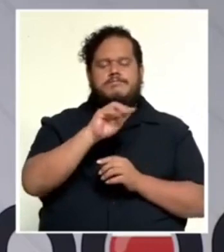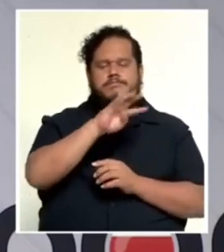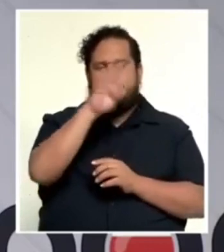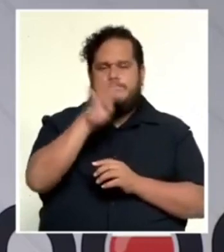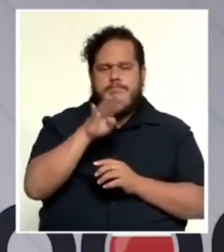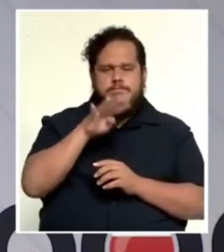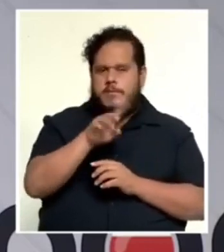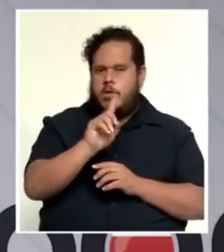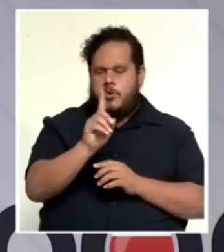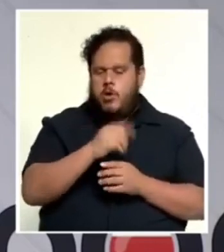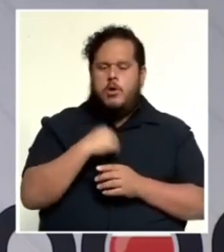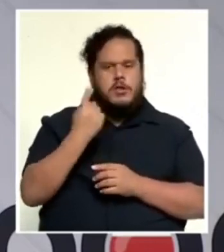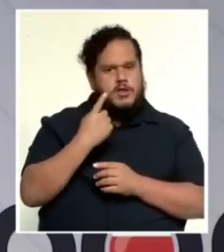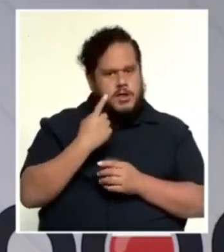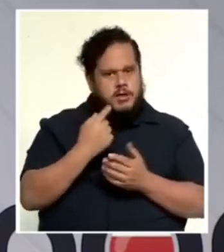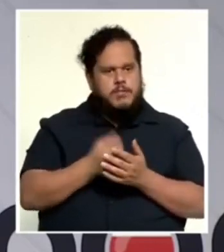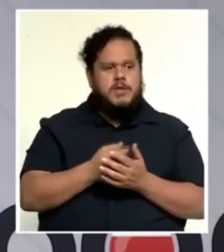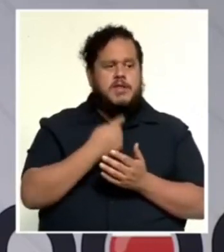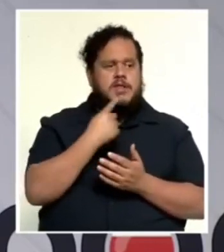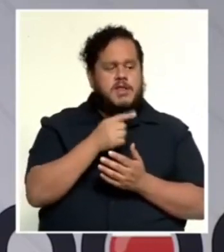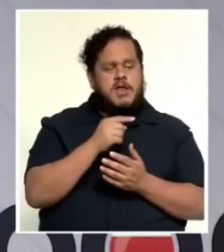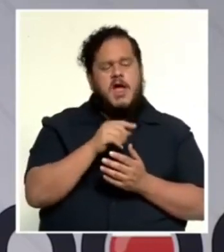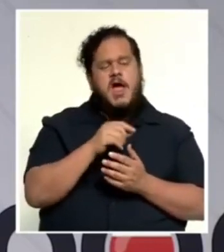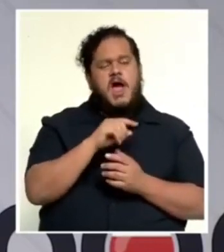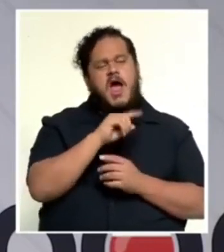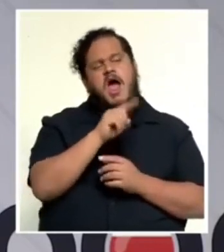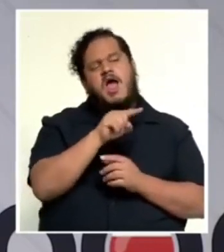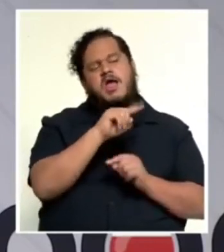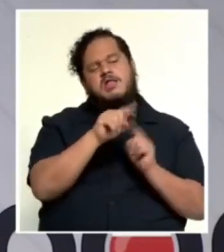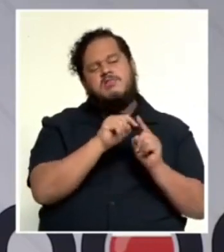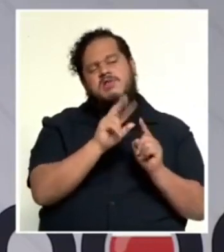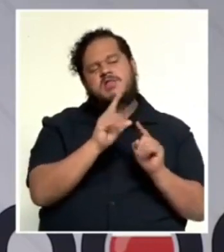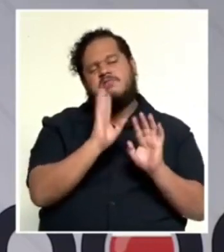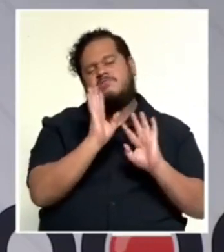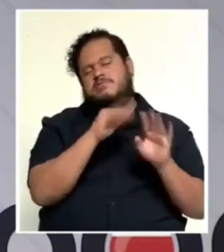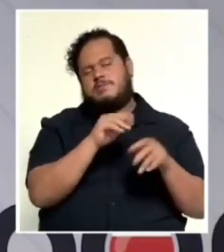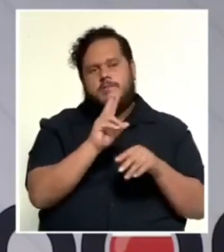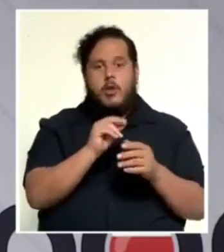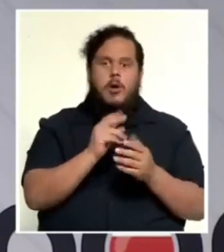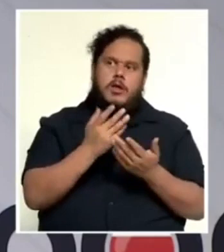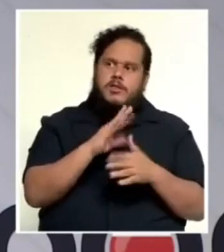Constantemente se está deslegitimando a las encuestas, aunque claramente hay de todo